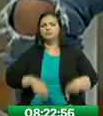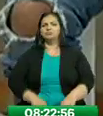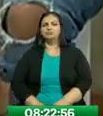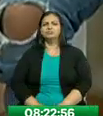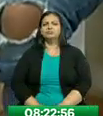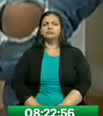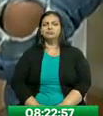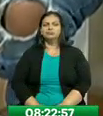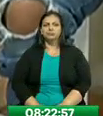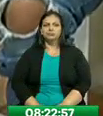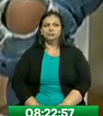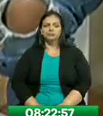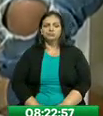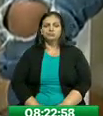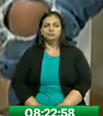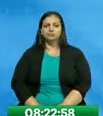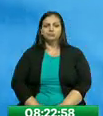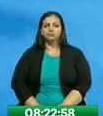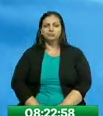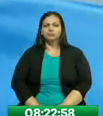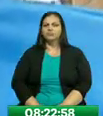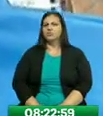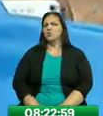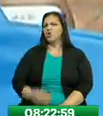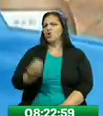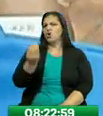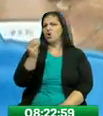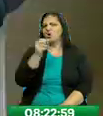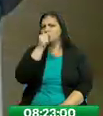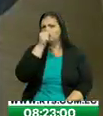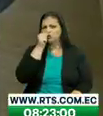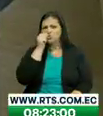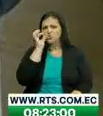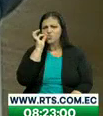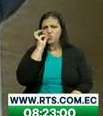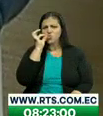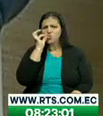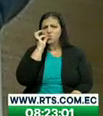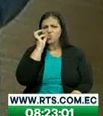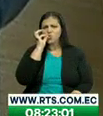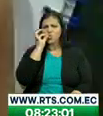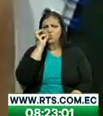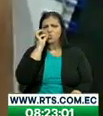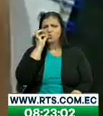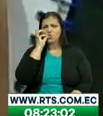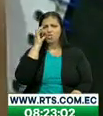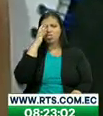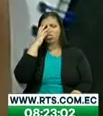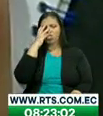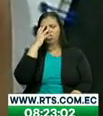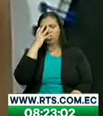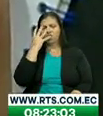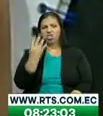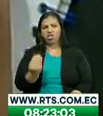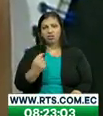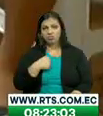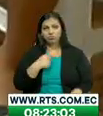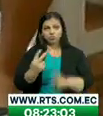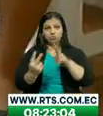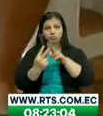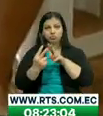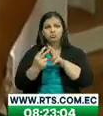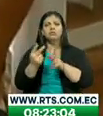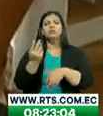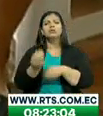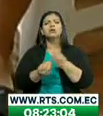la ley si usted conoce el caso de un joven que atraviesa conflictos por las drogas presté atención al siguiente consejo